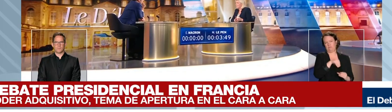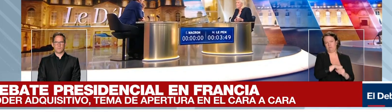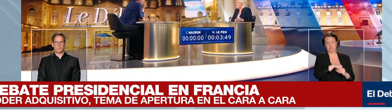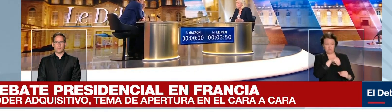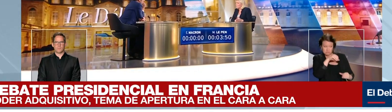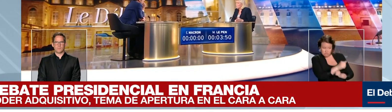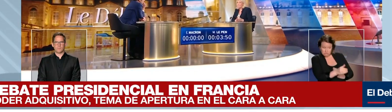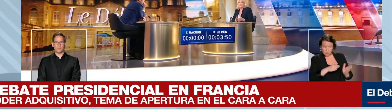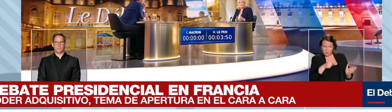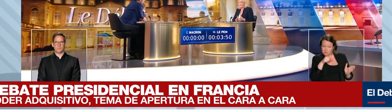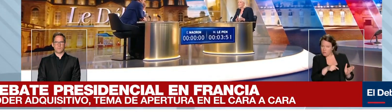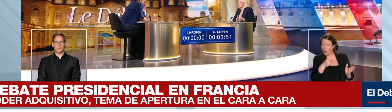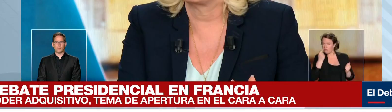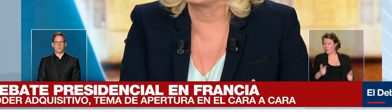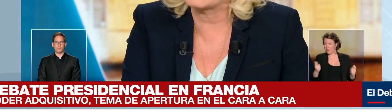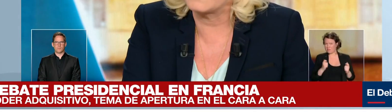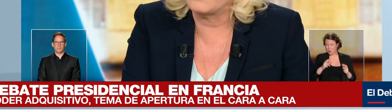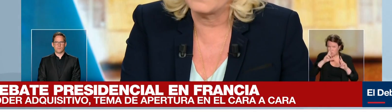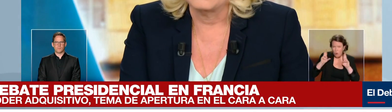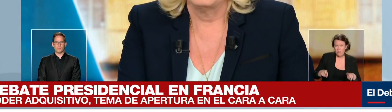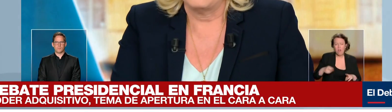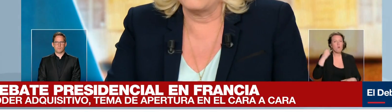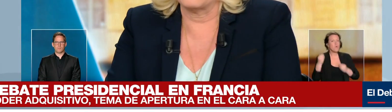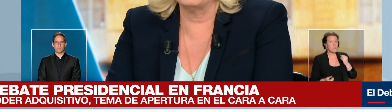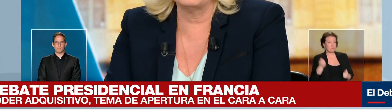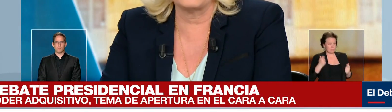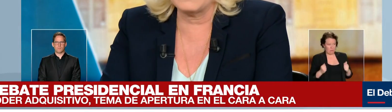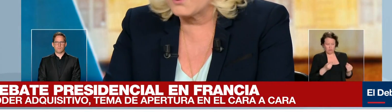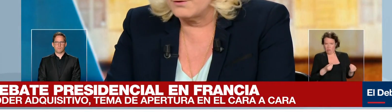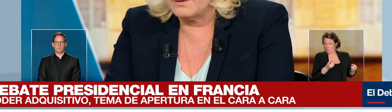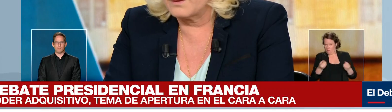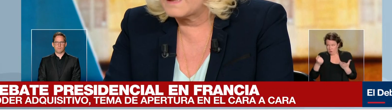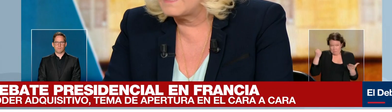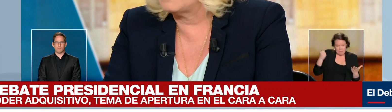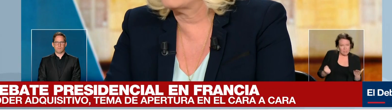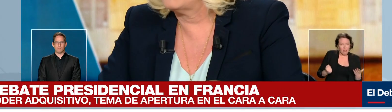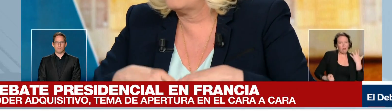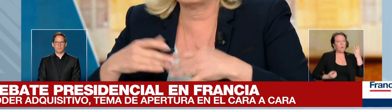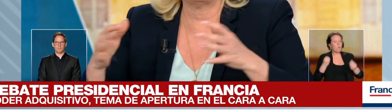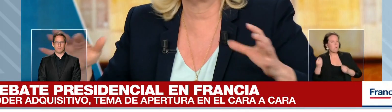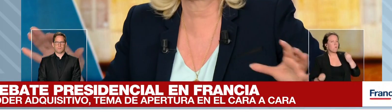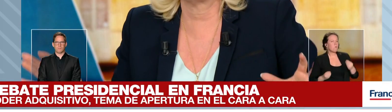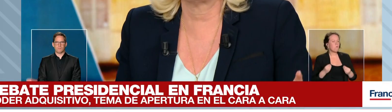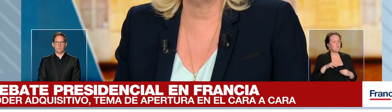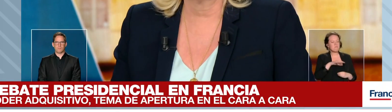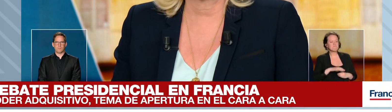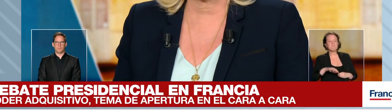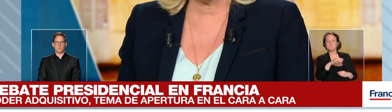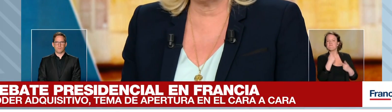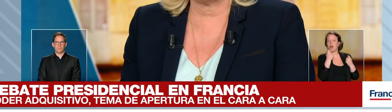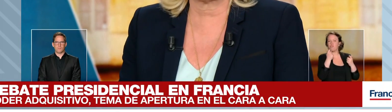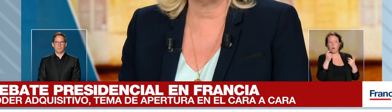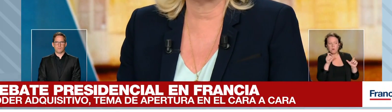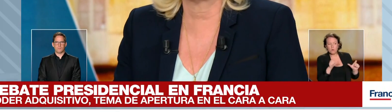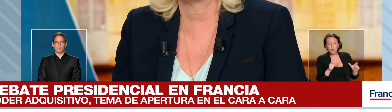economías en gastos que me parecen dispendiosos o que me parecen nocivos, o también dinero que en